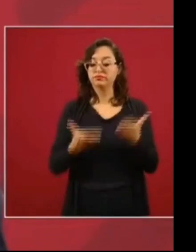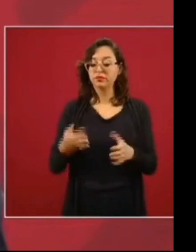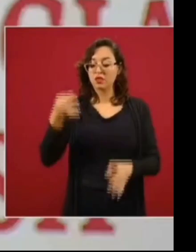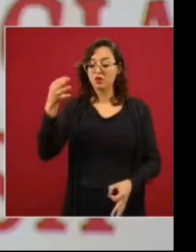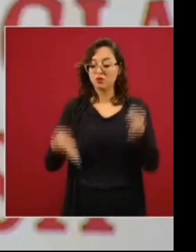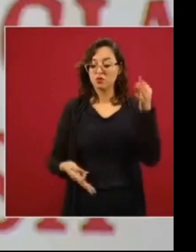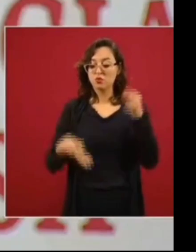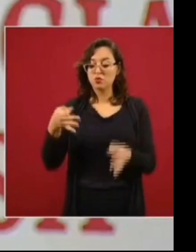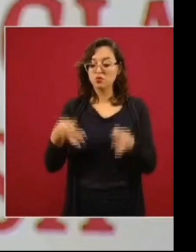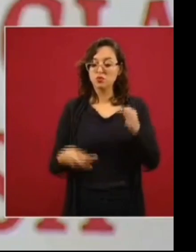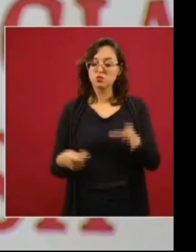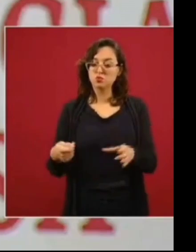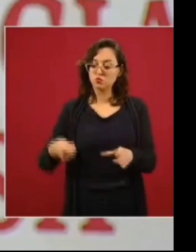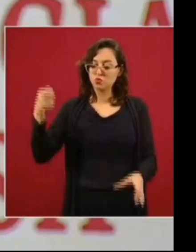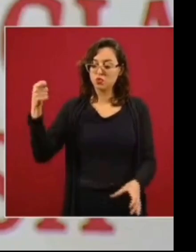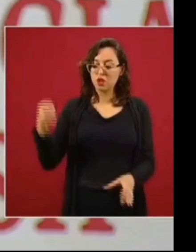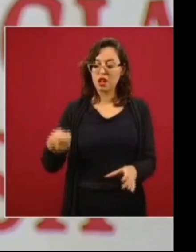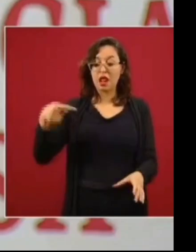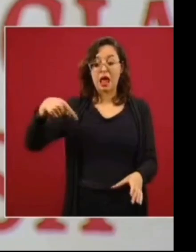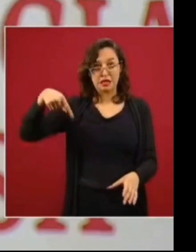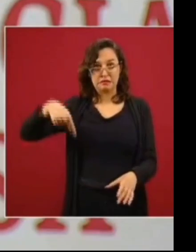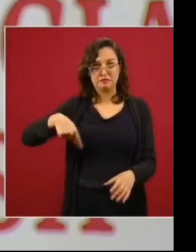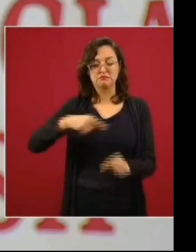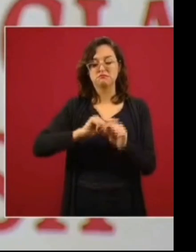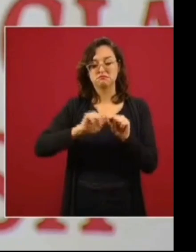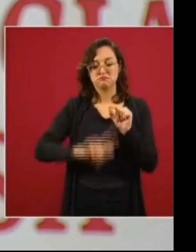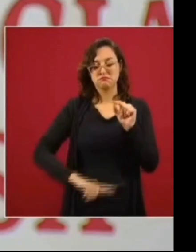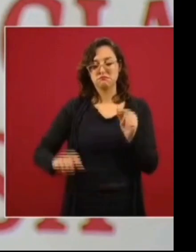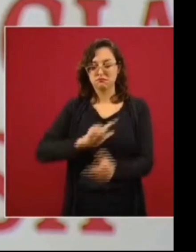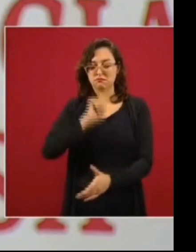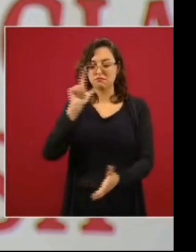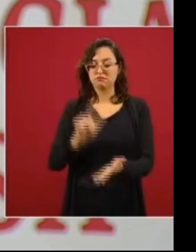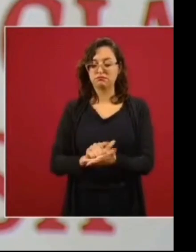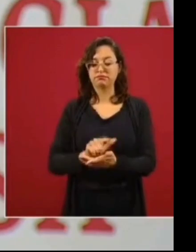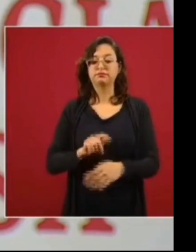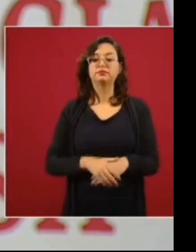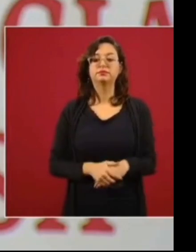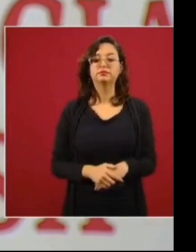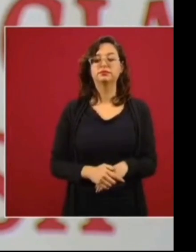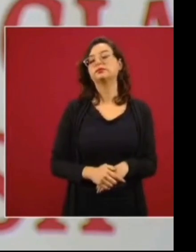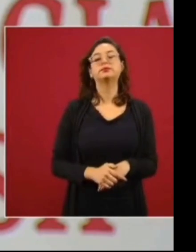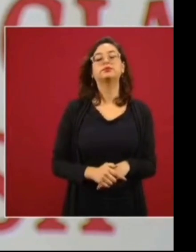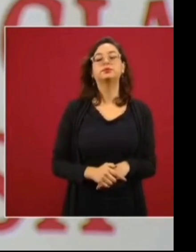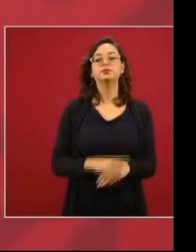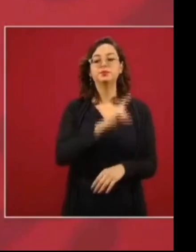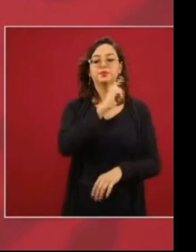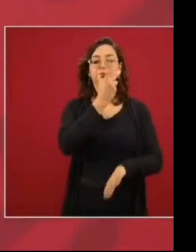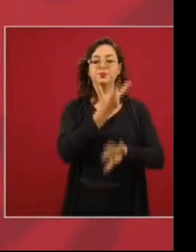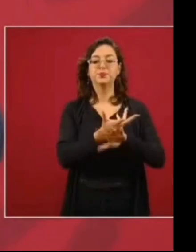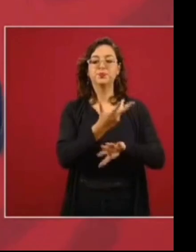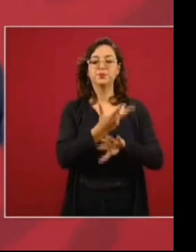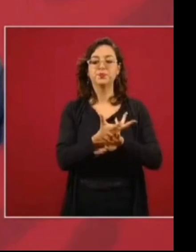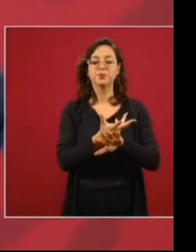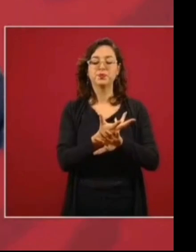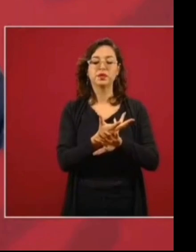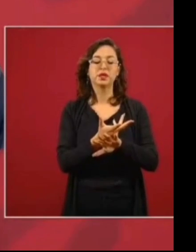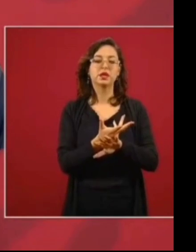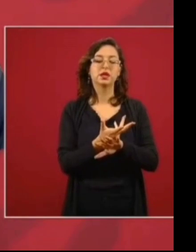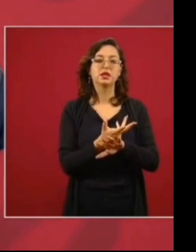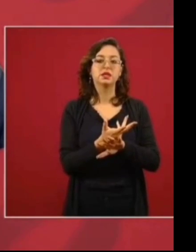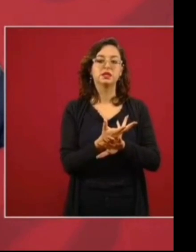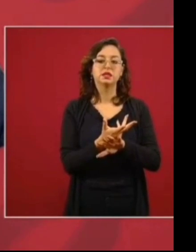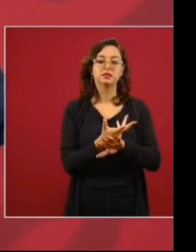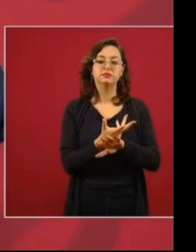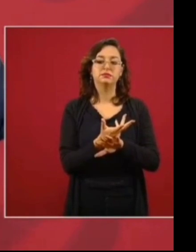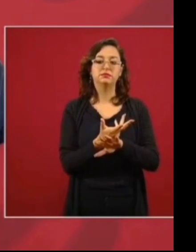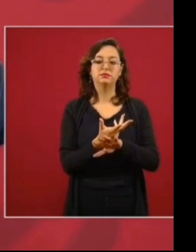y procesado conforme a la ley en México y que Estados Unidos no se convierta en un espacio en